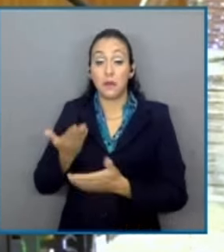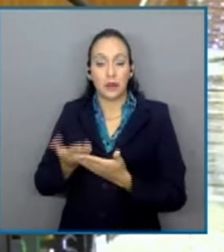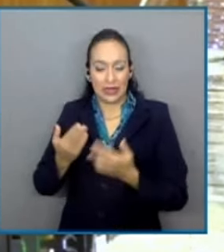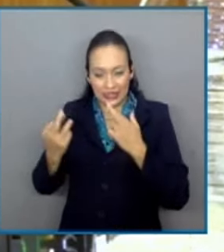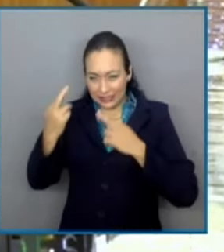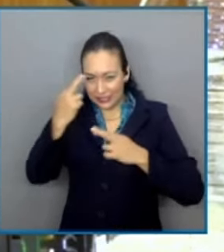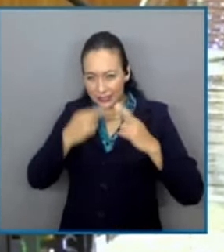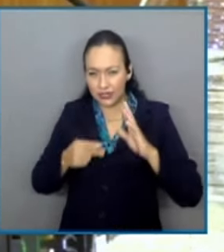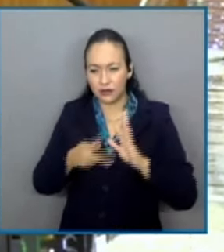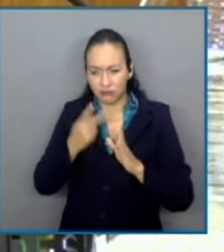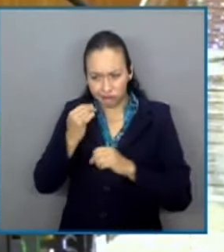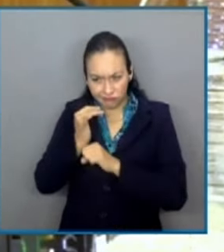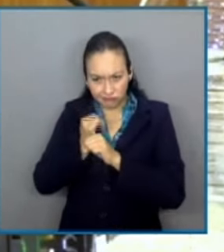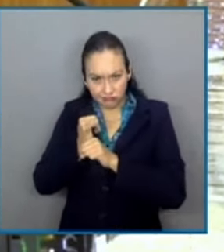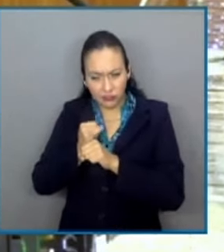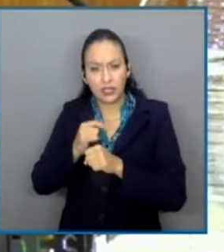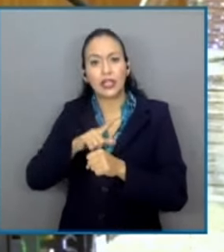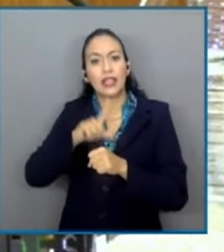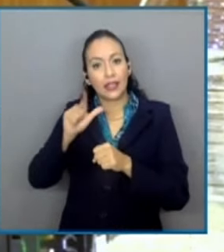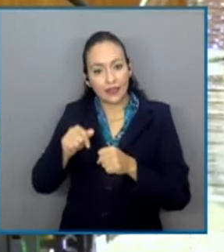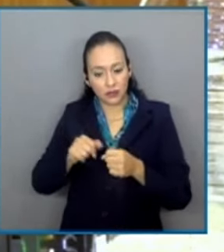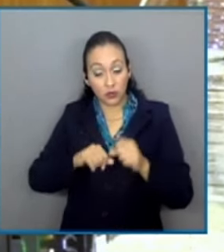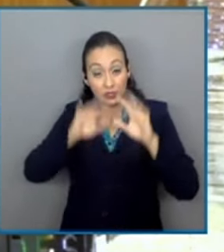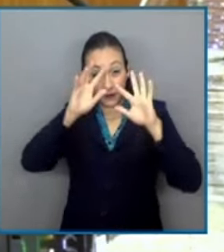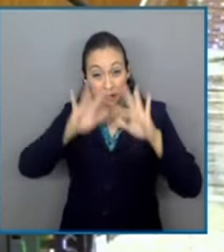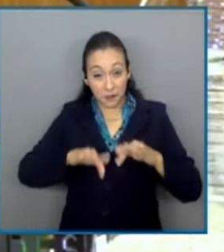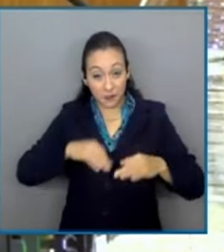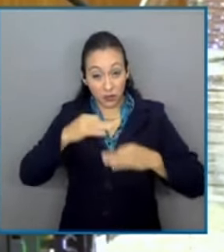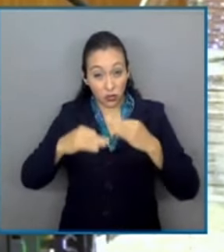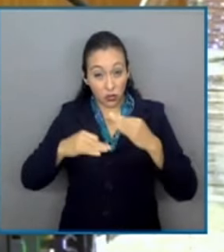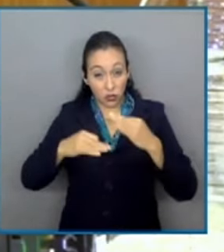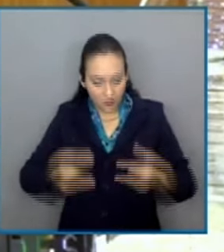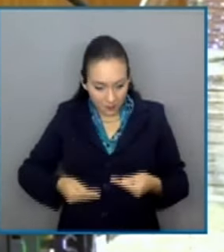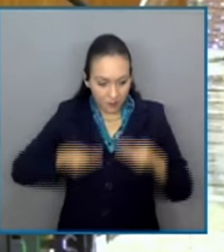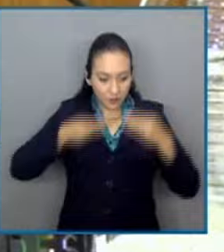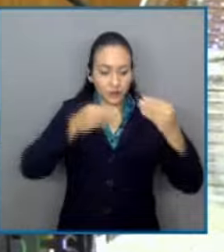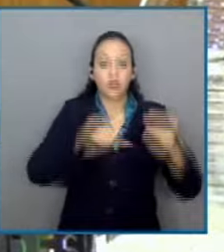al tribunal local para efecto de que emita la resolución que en derecho proceda.